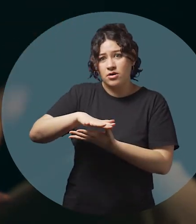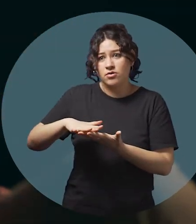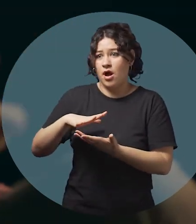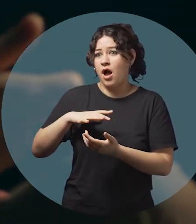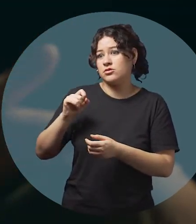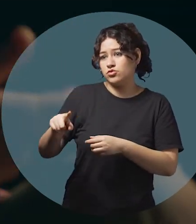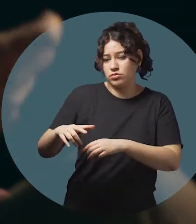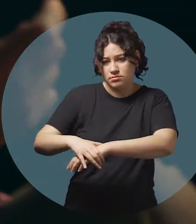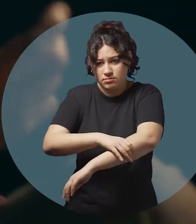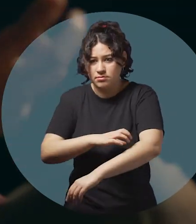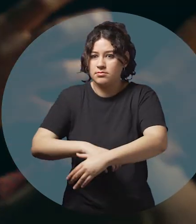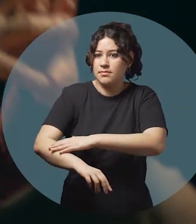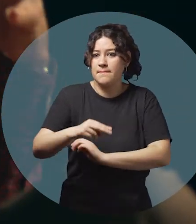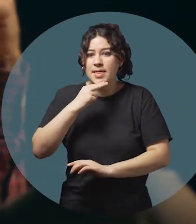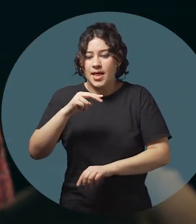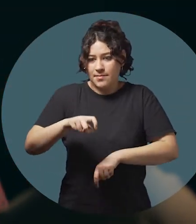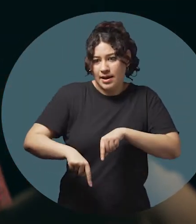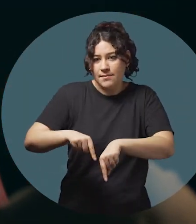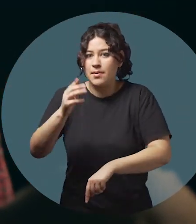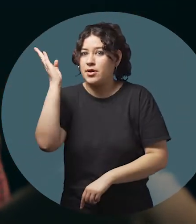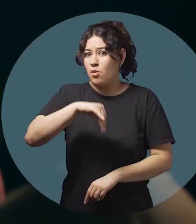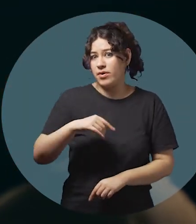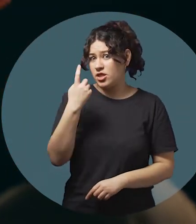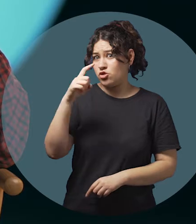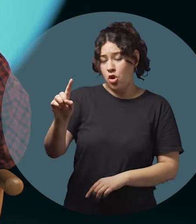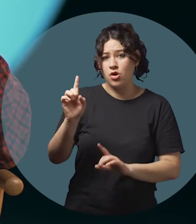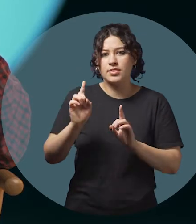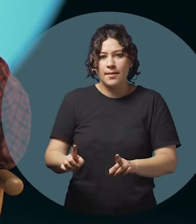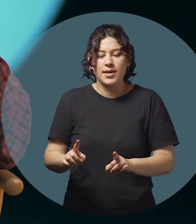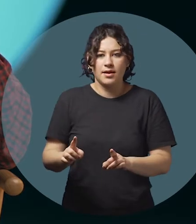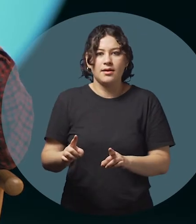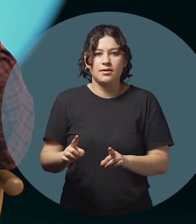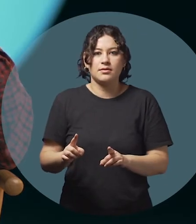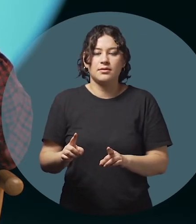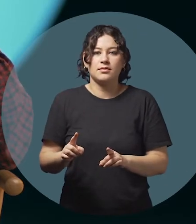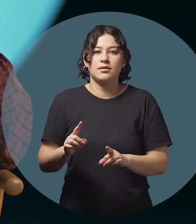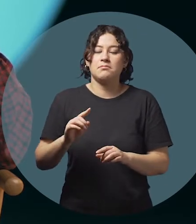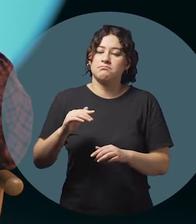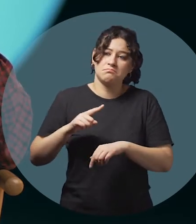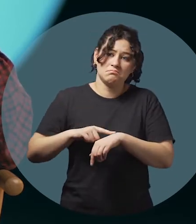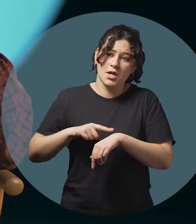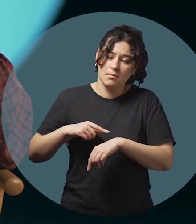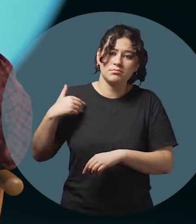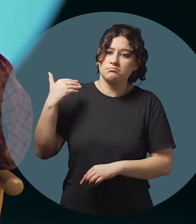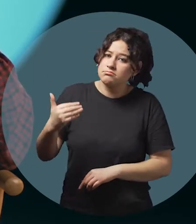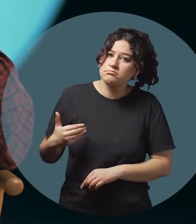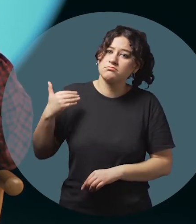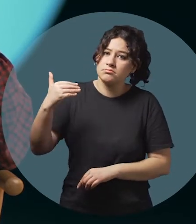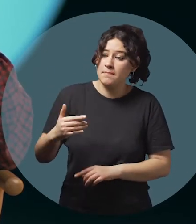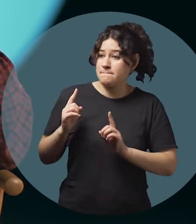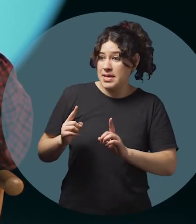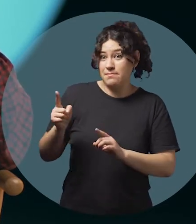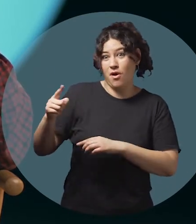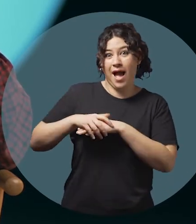que tenía sus metales para poder caminar porque no podía caminar por la poliomielitis. También me llevó que después, con el paso del tiempo,